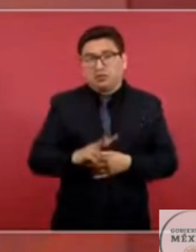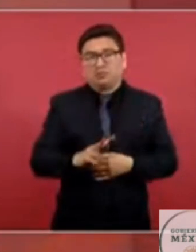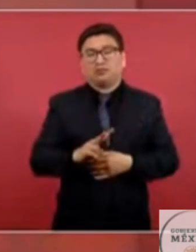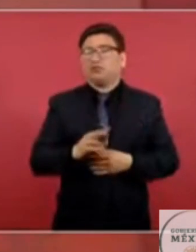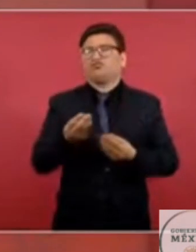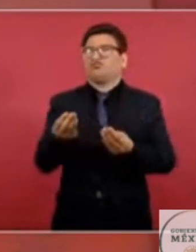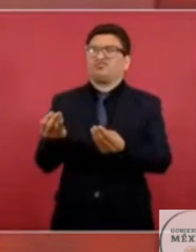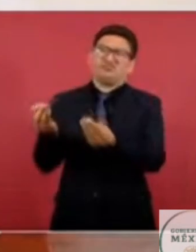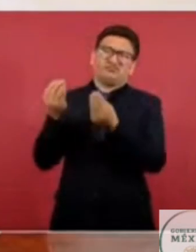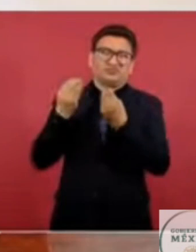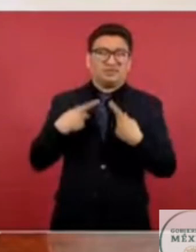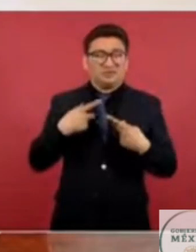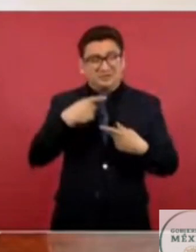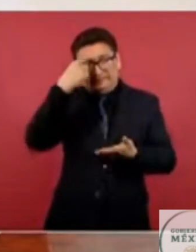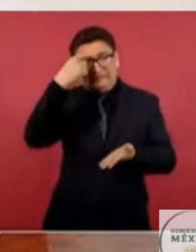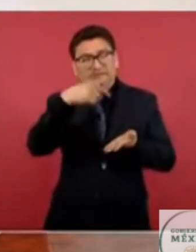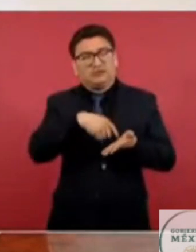muchísima gente.